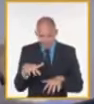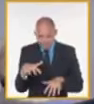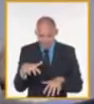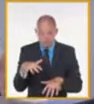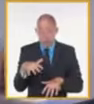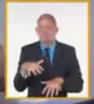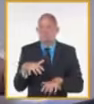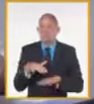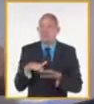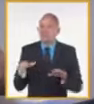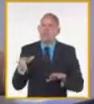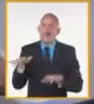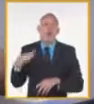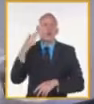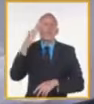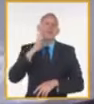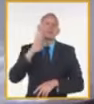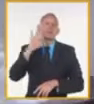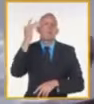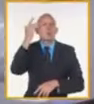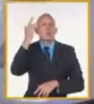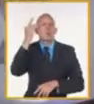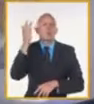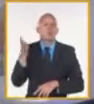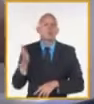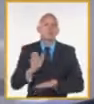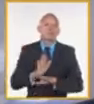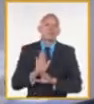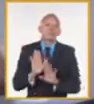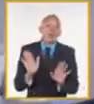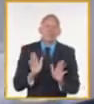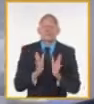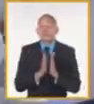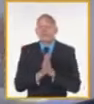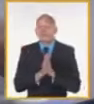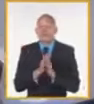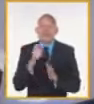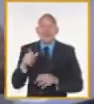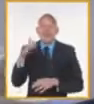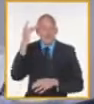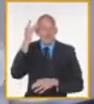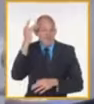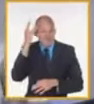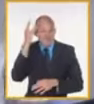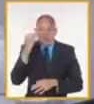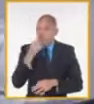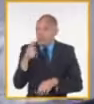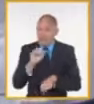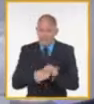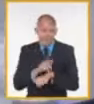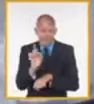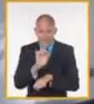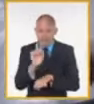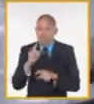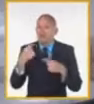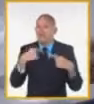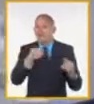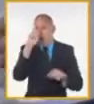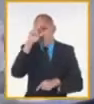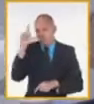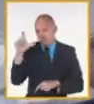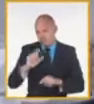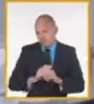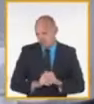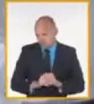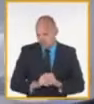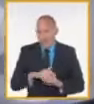alega demencia temporal el hombre tiene que ir a un hospital para ser valorado y para determinar y si es juzgado por ejemplo